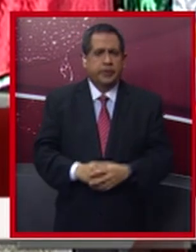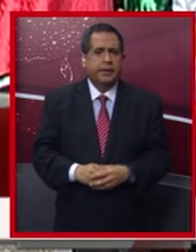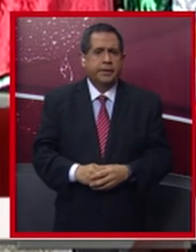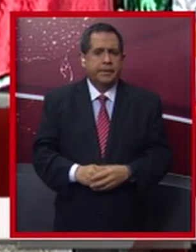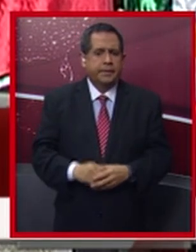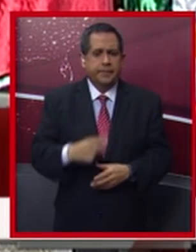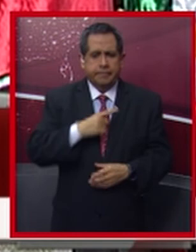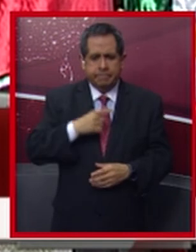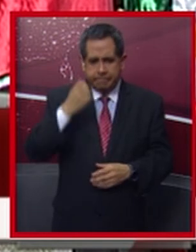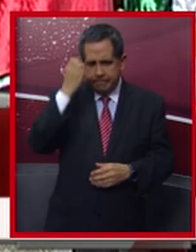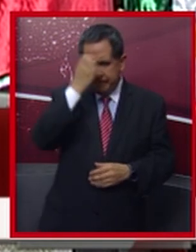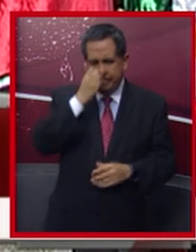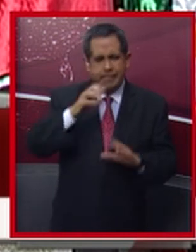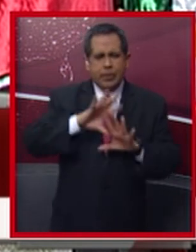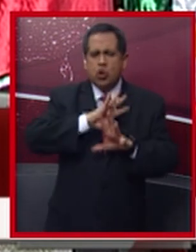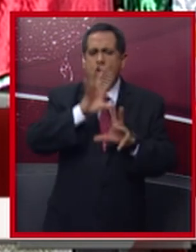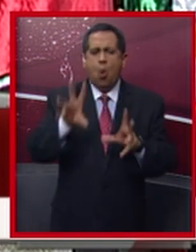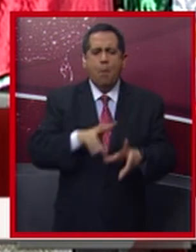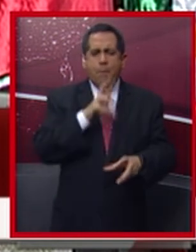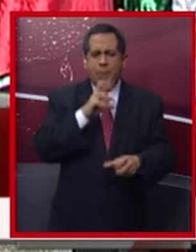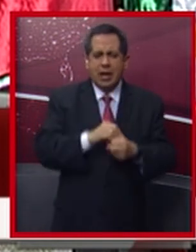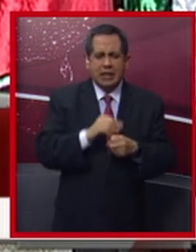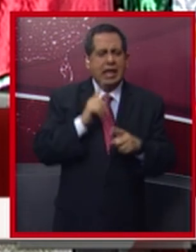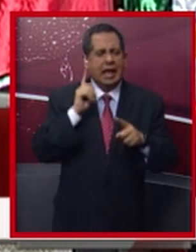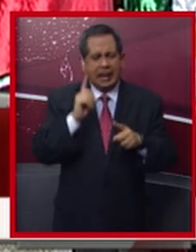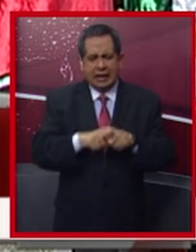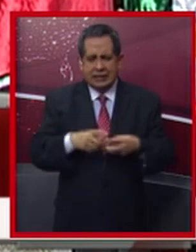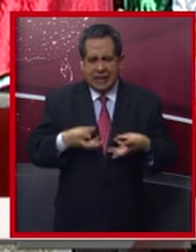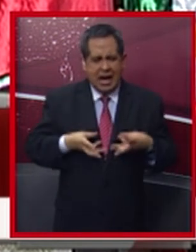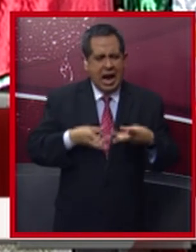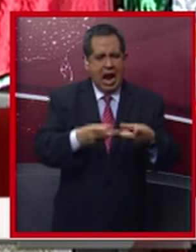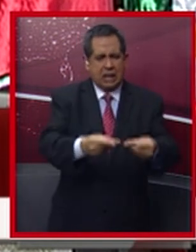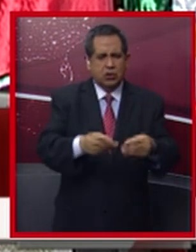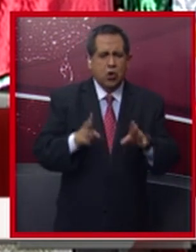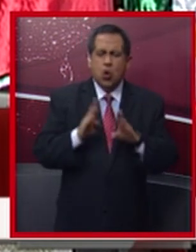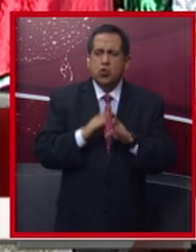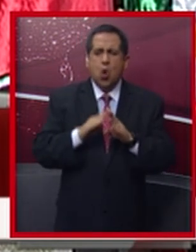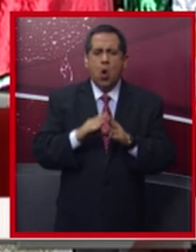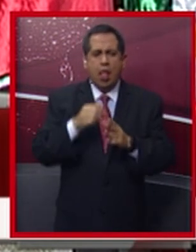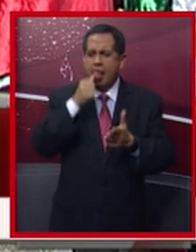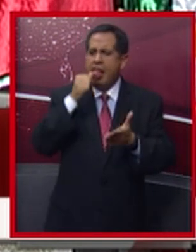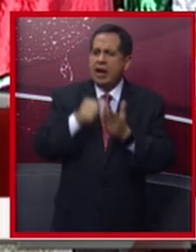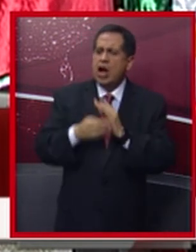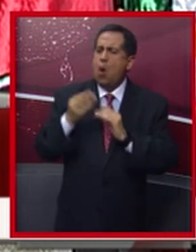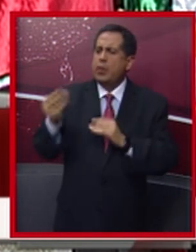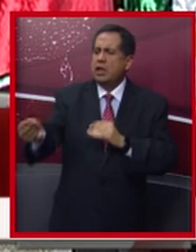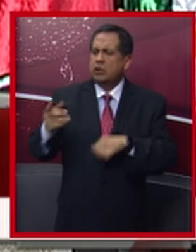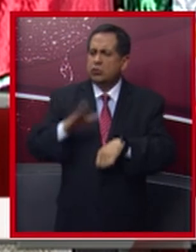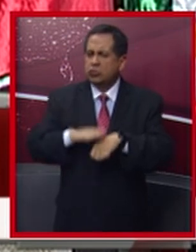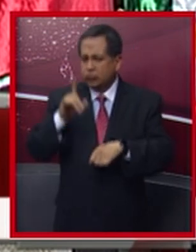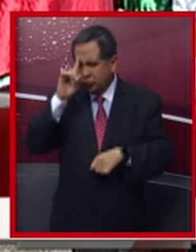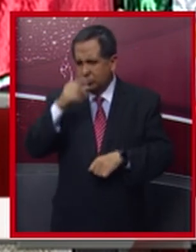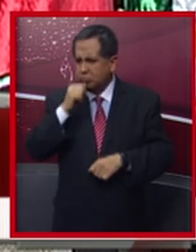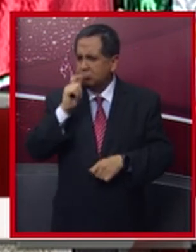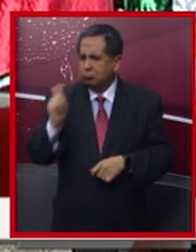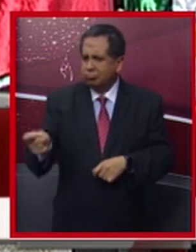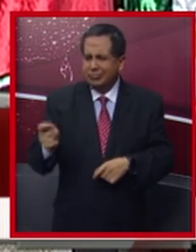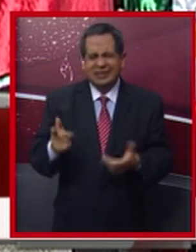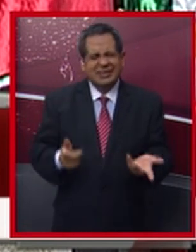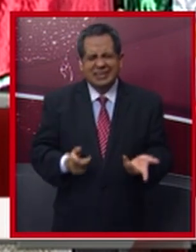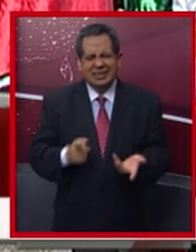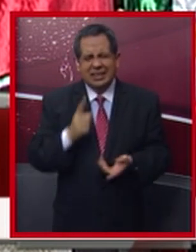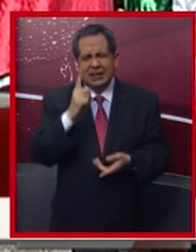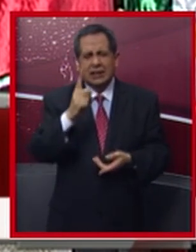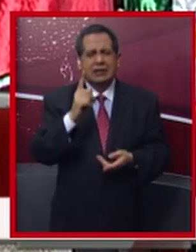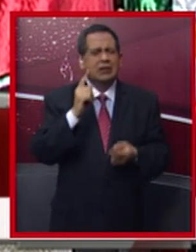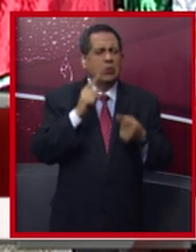Tenemos que hacer una evaluación integral del ejercicio del gasto en función no solamente de recomendaciones. Recomendaciones es solamente